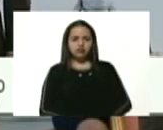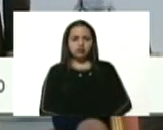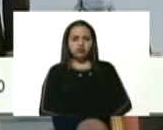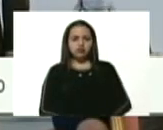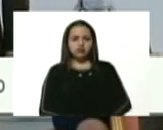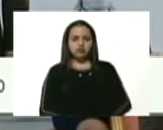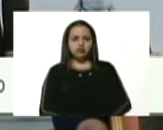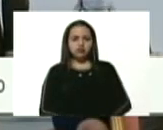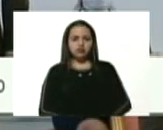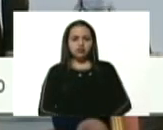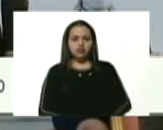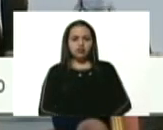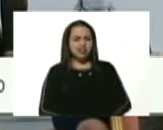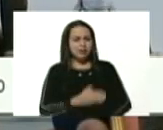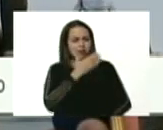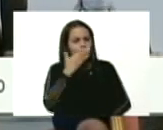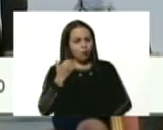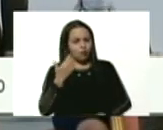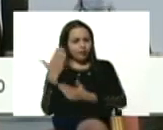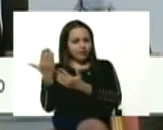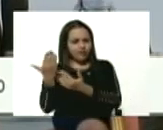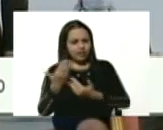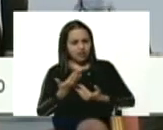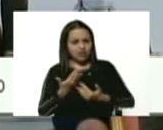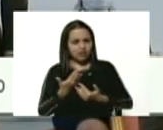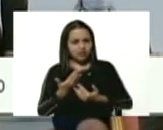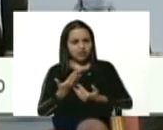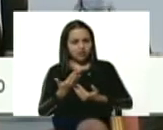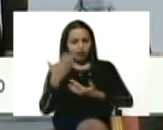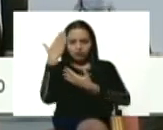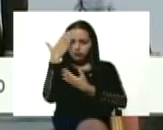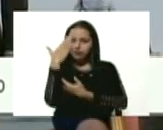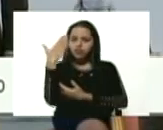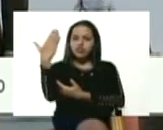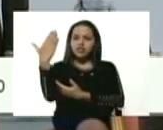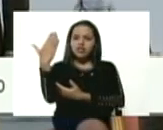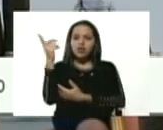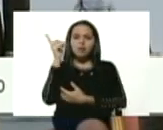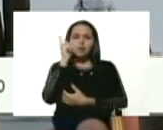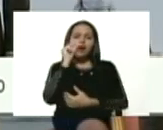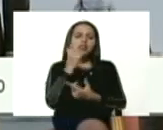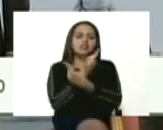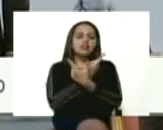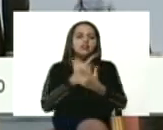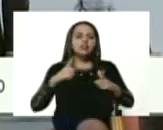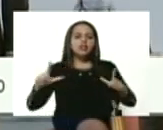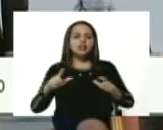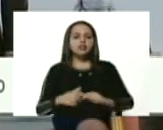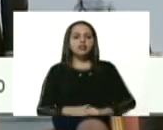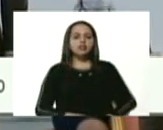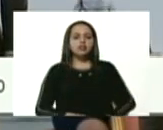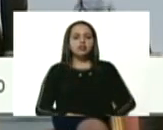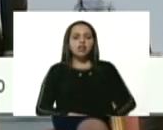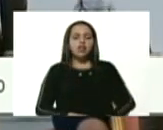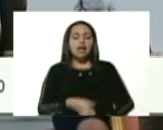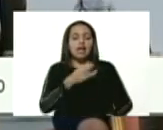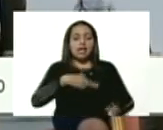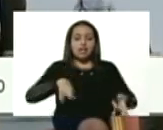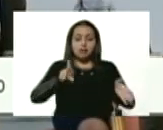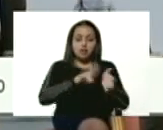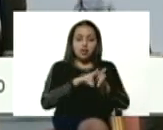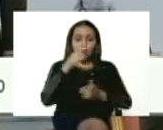Y qué mejor que venir ante el Padre Libertador a ratificar nuestro